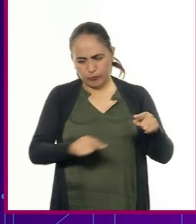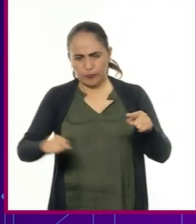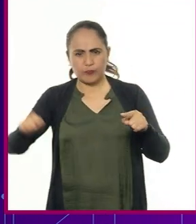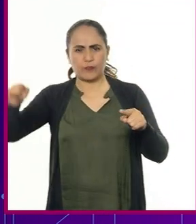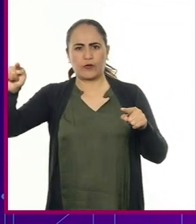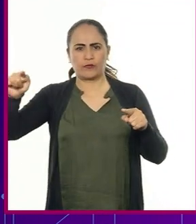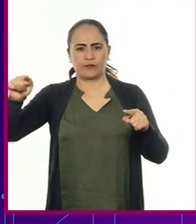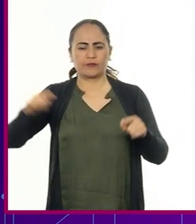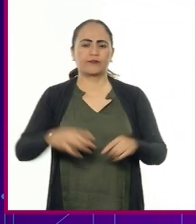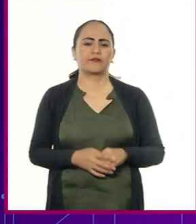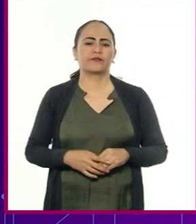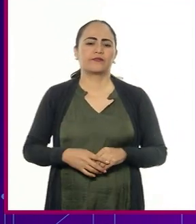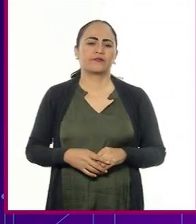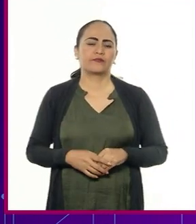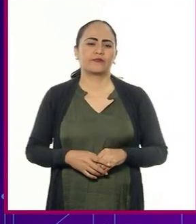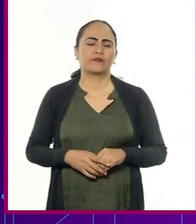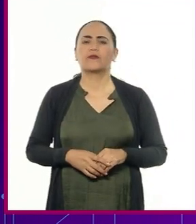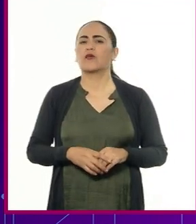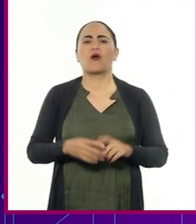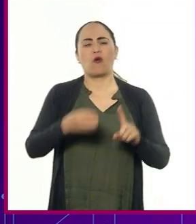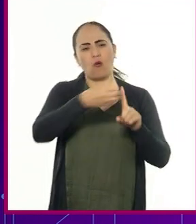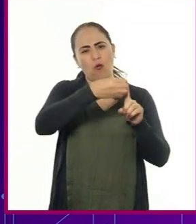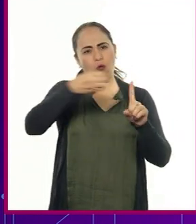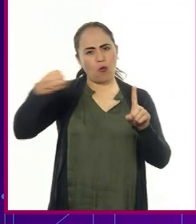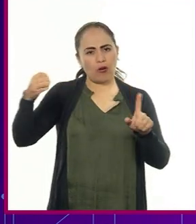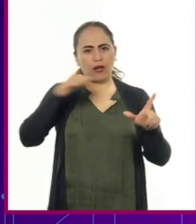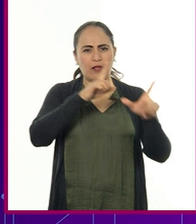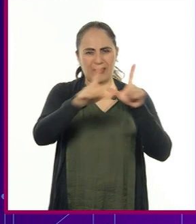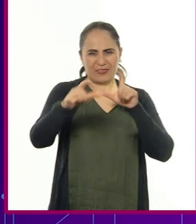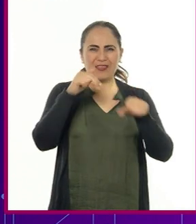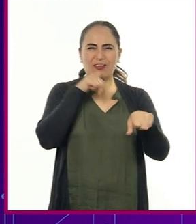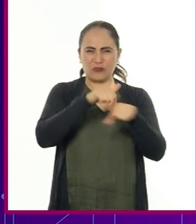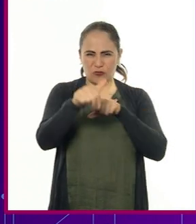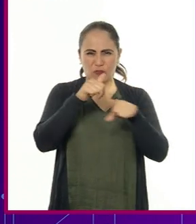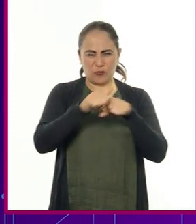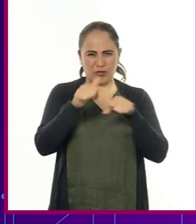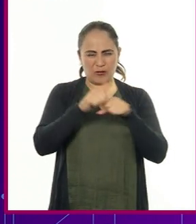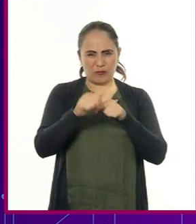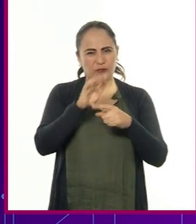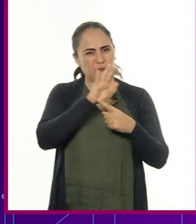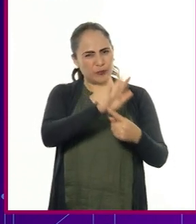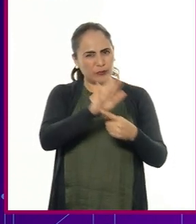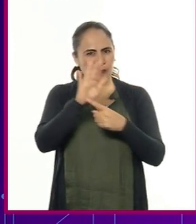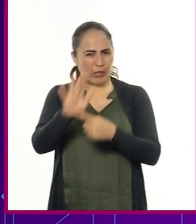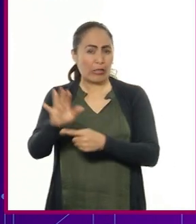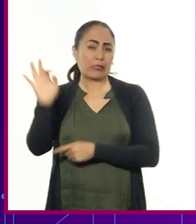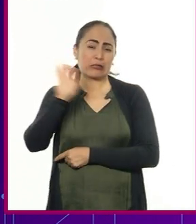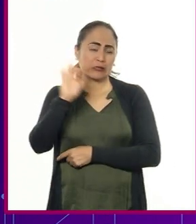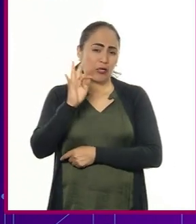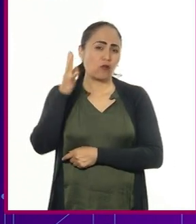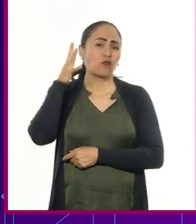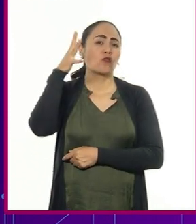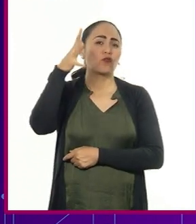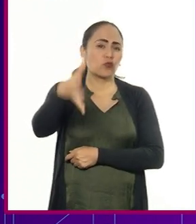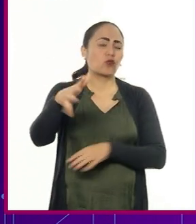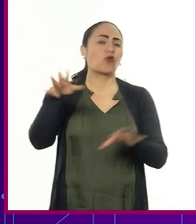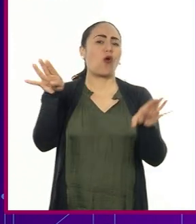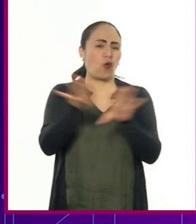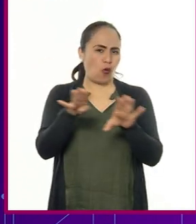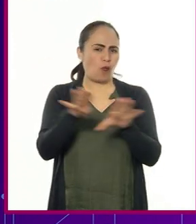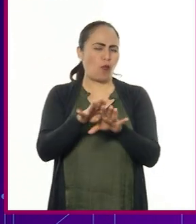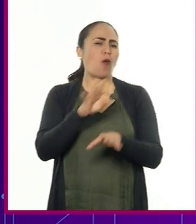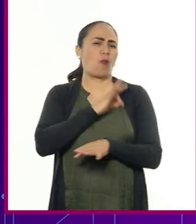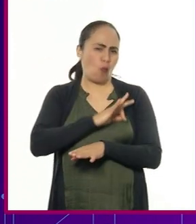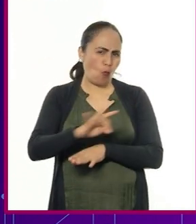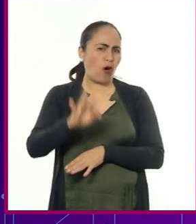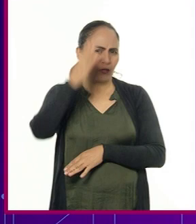define por una expresión algebraica, misma que permite realizar predicciones sobre su comportamiento,